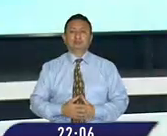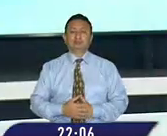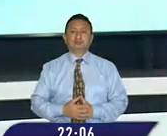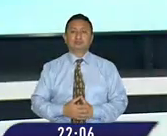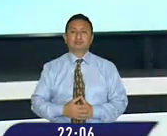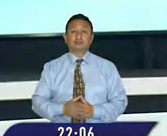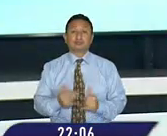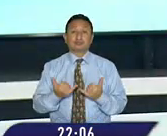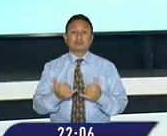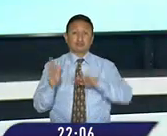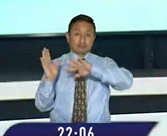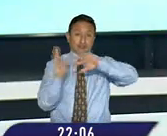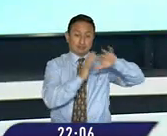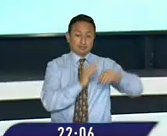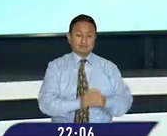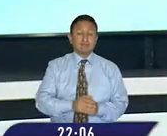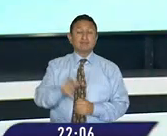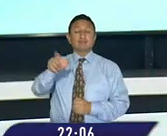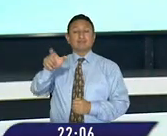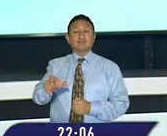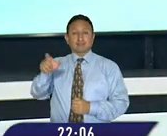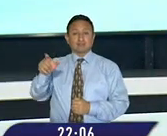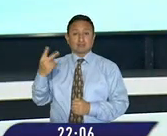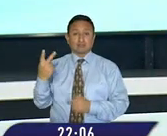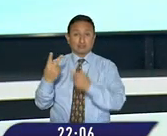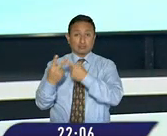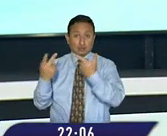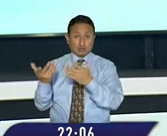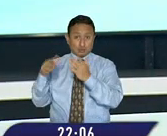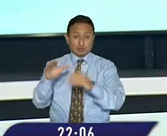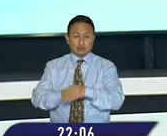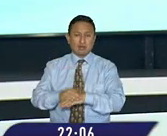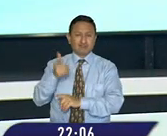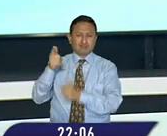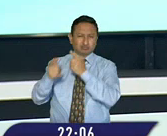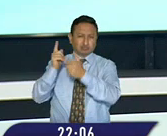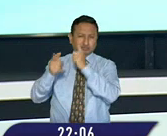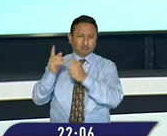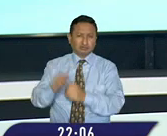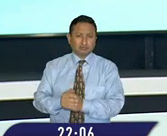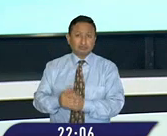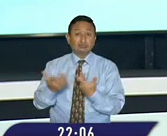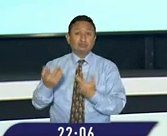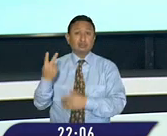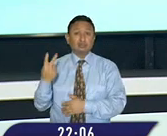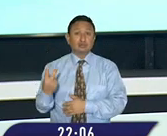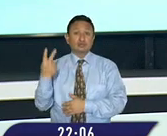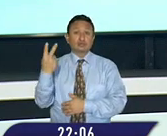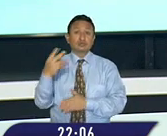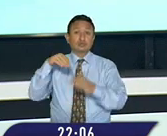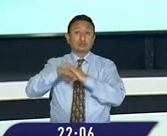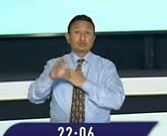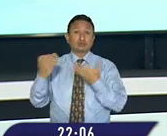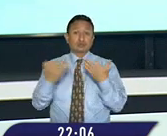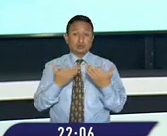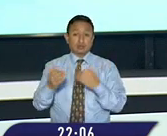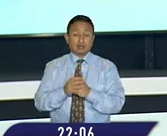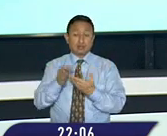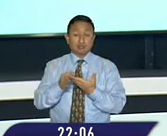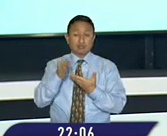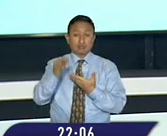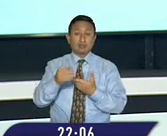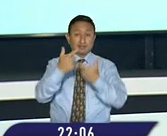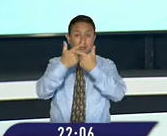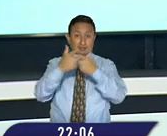otro tema. Una pareja fue acribillada al estilo sicariato. El hecho ocurrió cuando los esposos llegaron a una tienda del cantón La Libertad.